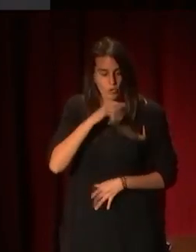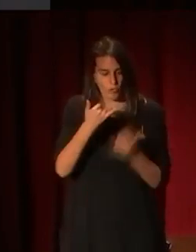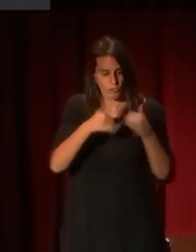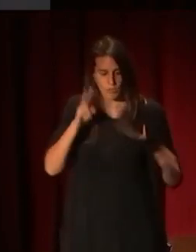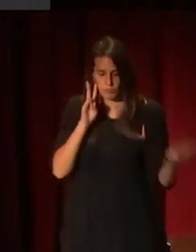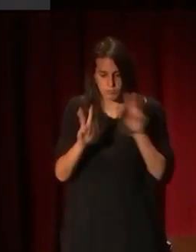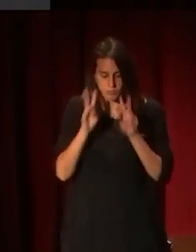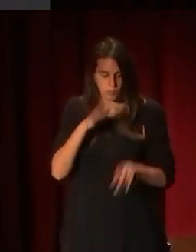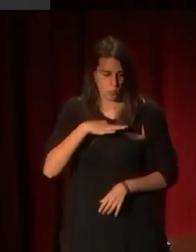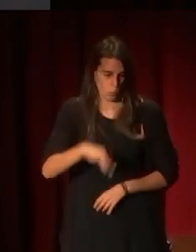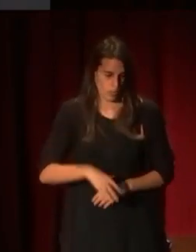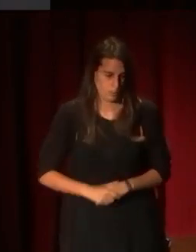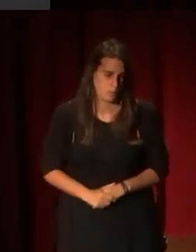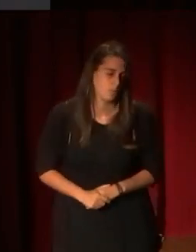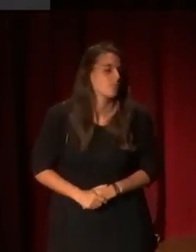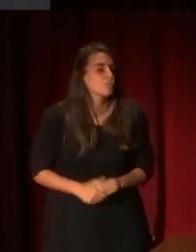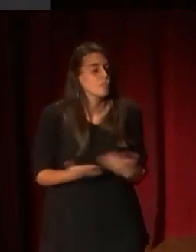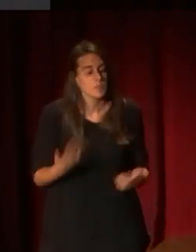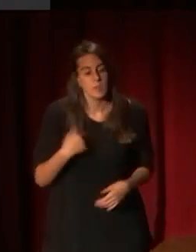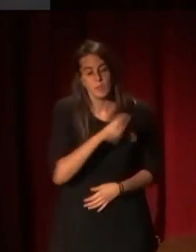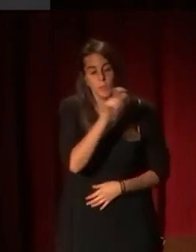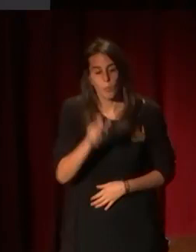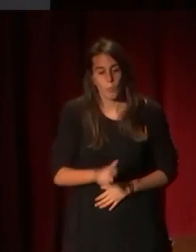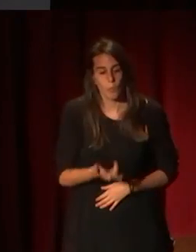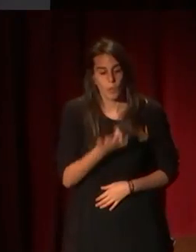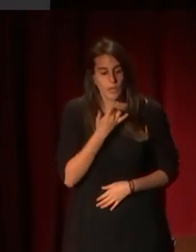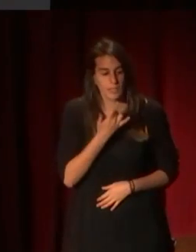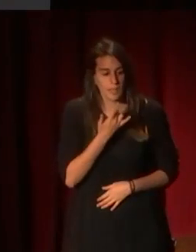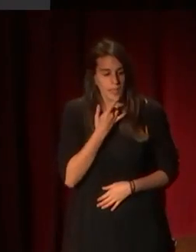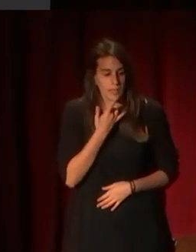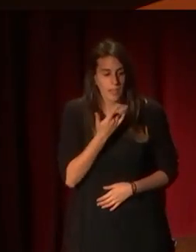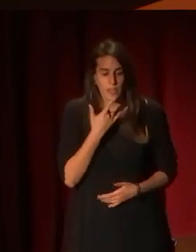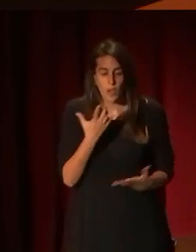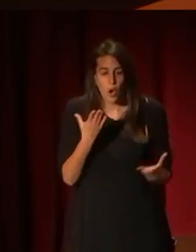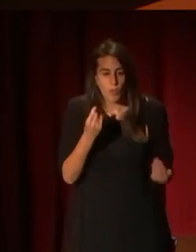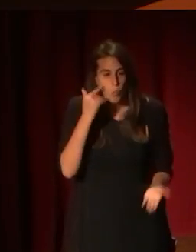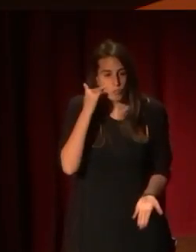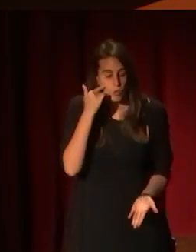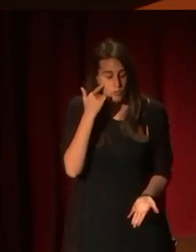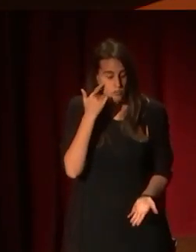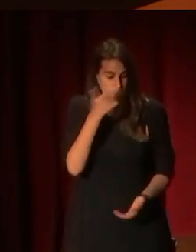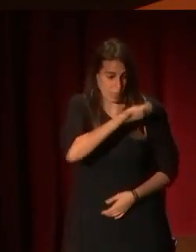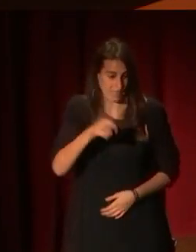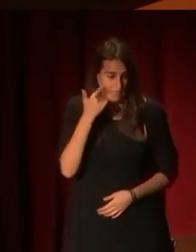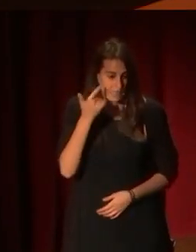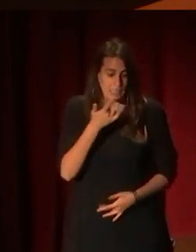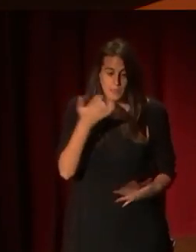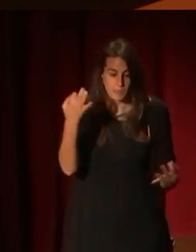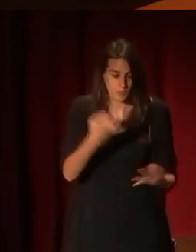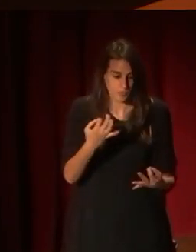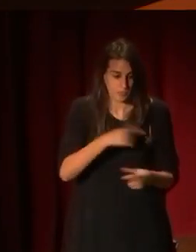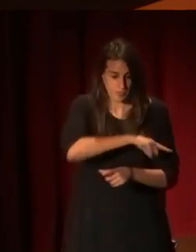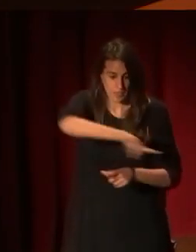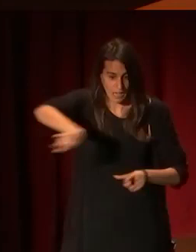públicos bueno como dicen en italia se non è vero è ben trovato hay muchos testimonios que nos dicen que efectivamente la